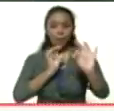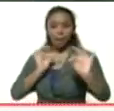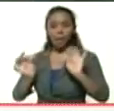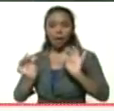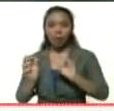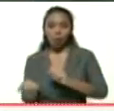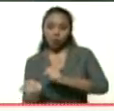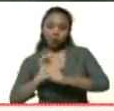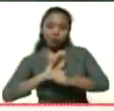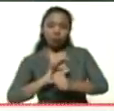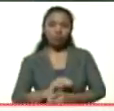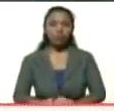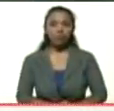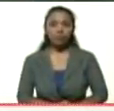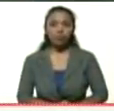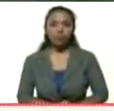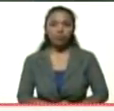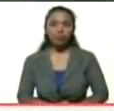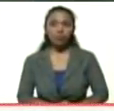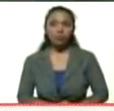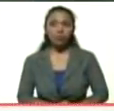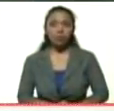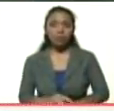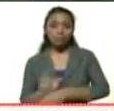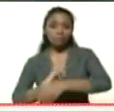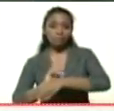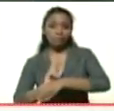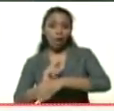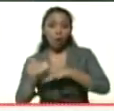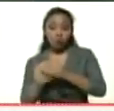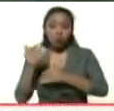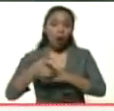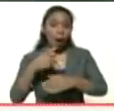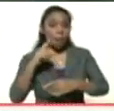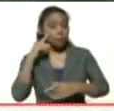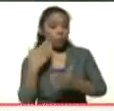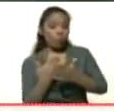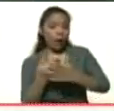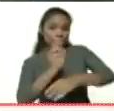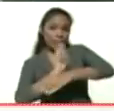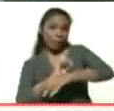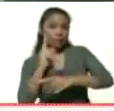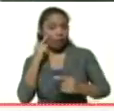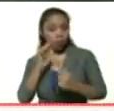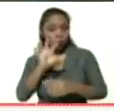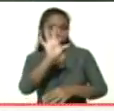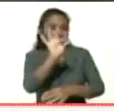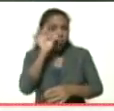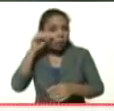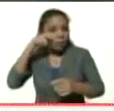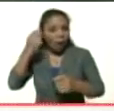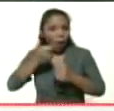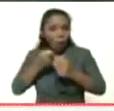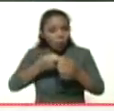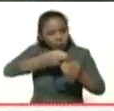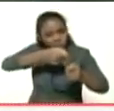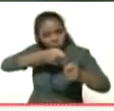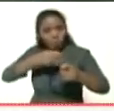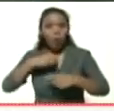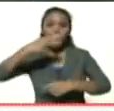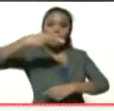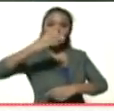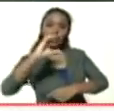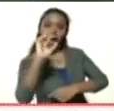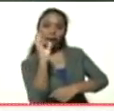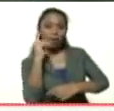por COVID-19. Inmediatamente después de la prueba rápida se le tomó la muestra para hacerle una PCR y se